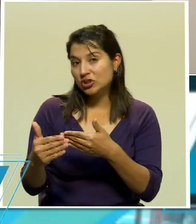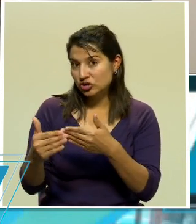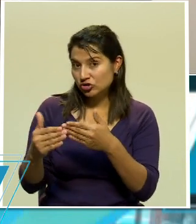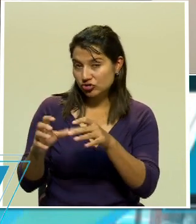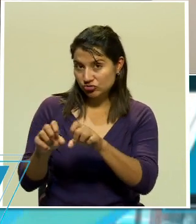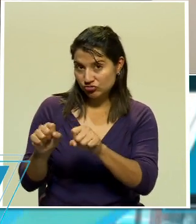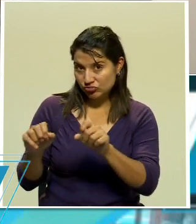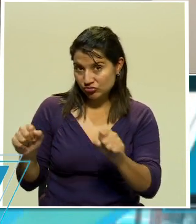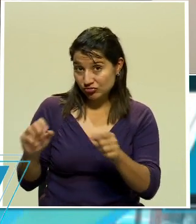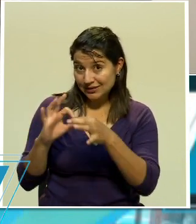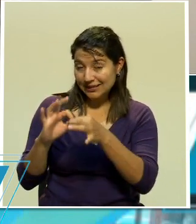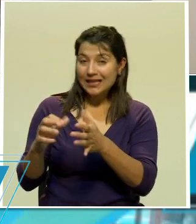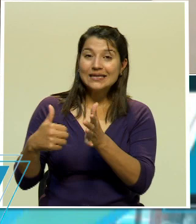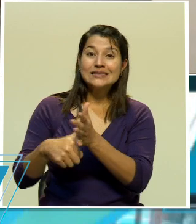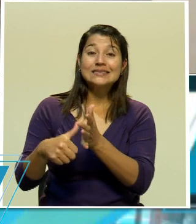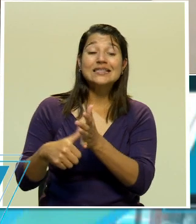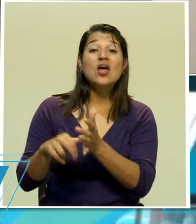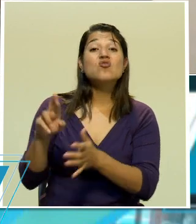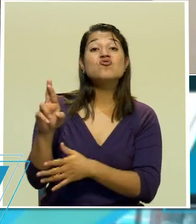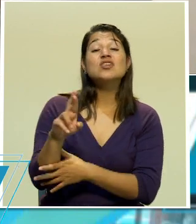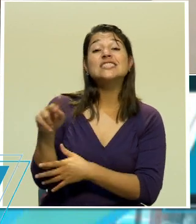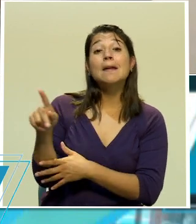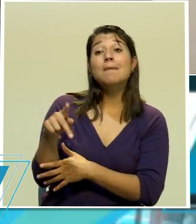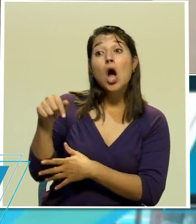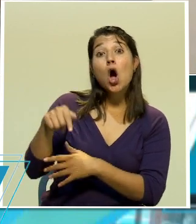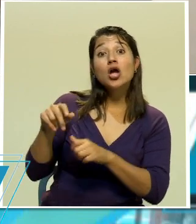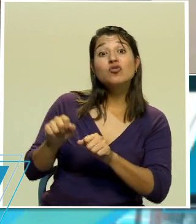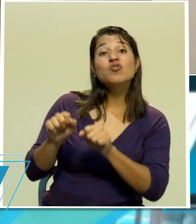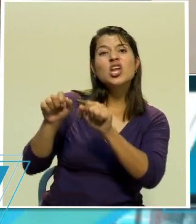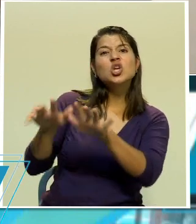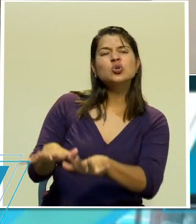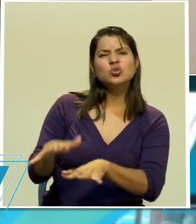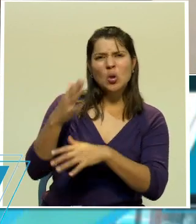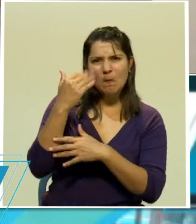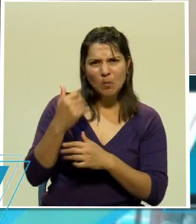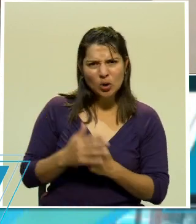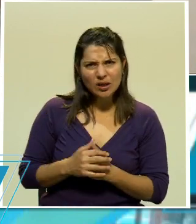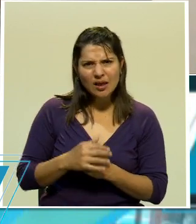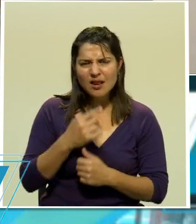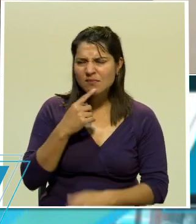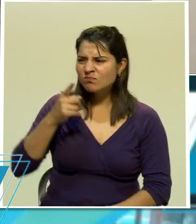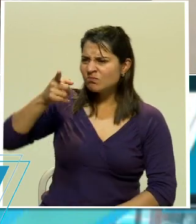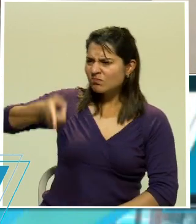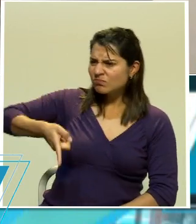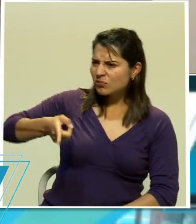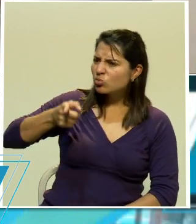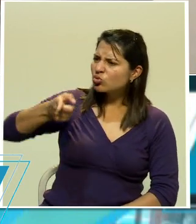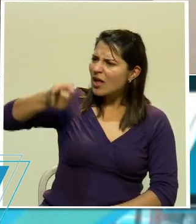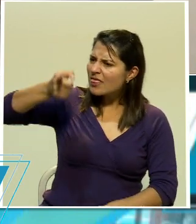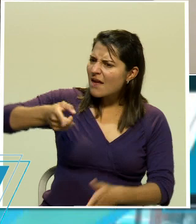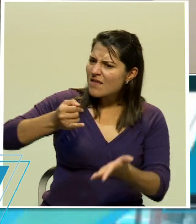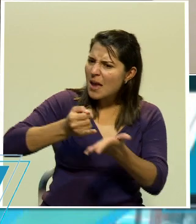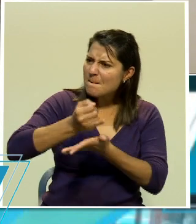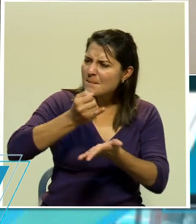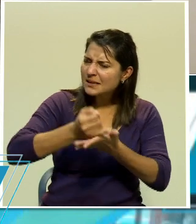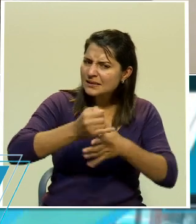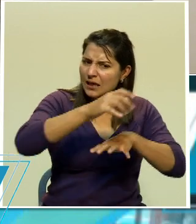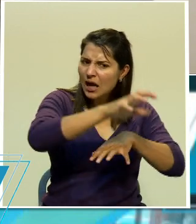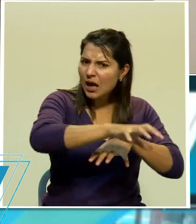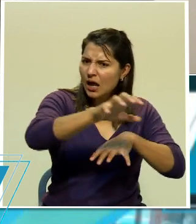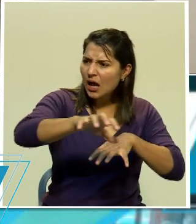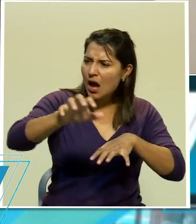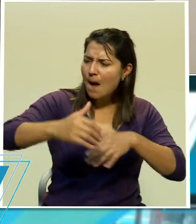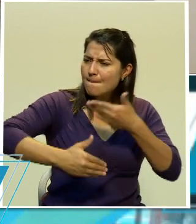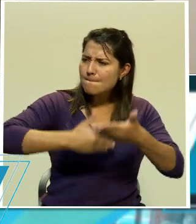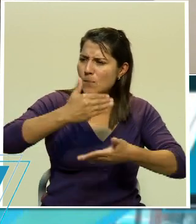Richard Piper, renunció después de que le ordenaran investigar los comicios. Y en el mismo momento,